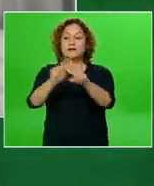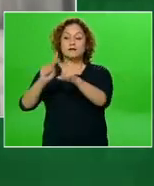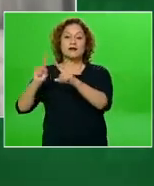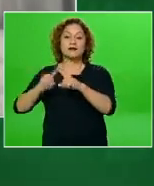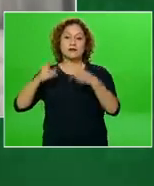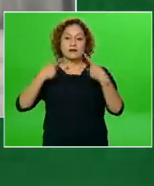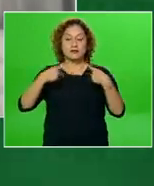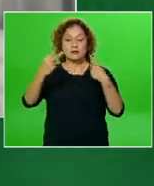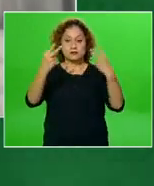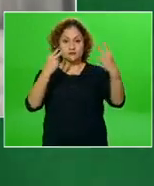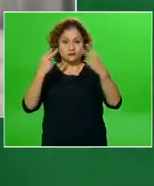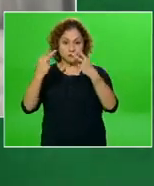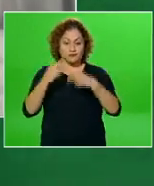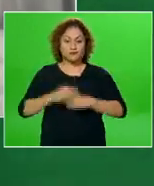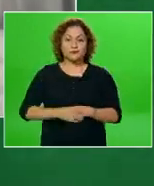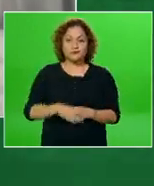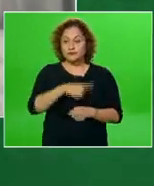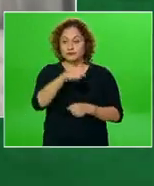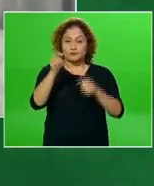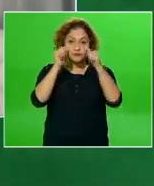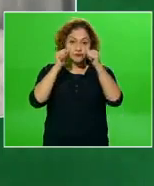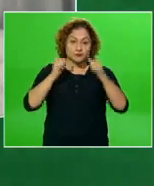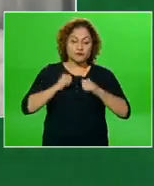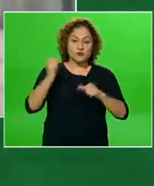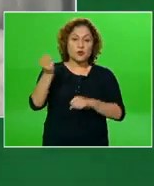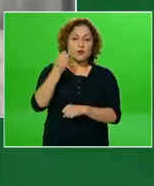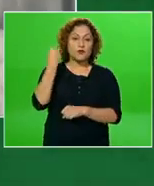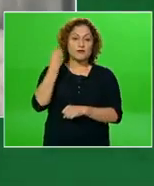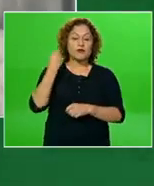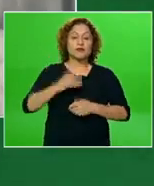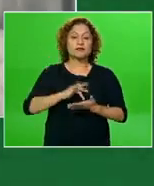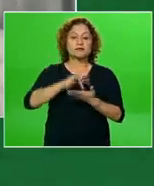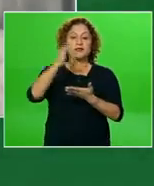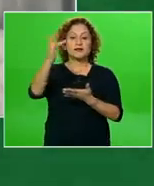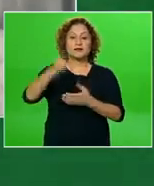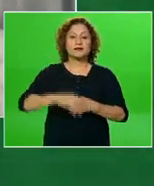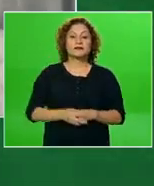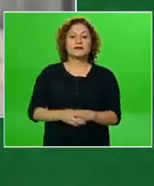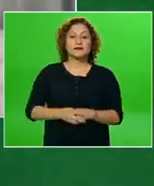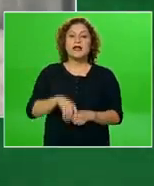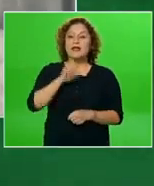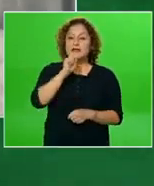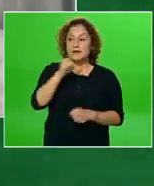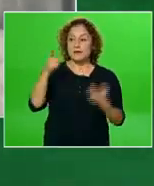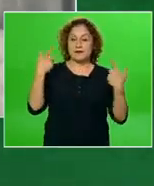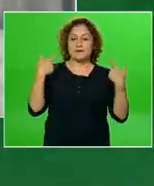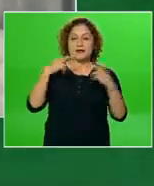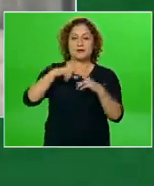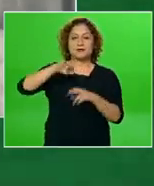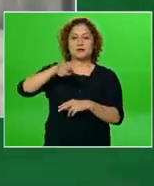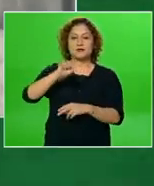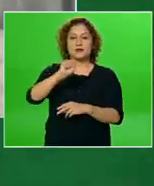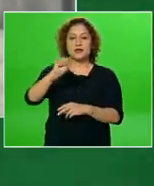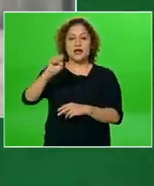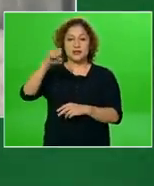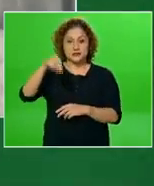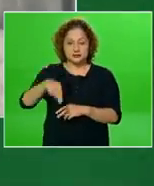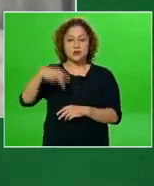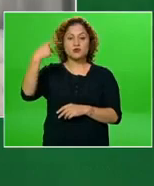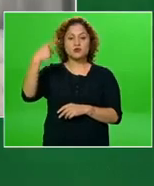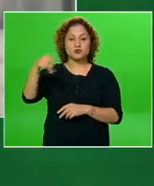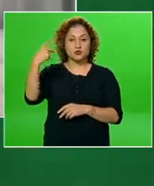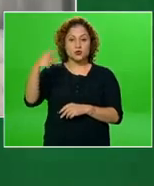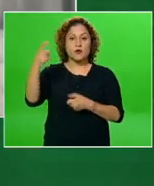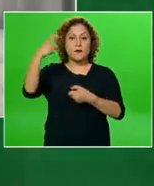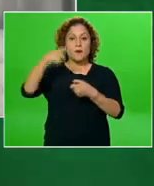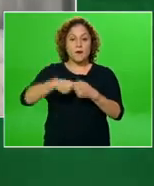atentos a esta transmisión y de igual manera maestro y jason por favor agradecerles su presencia a